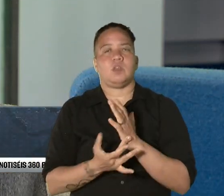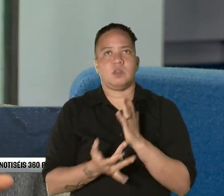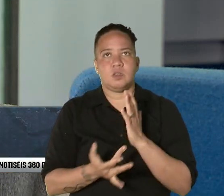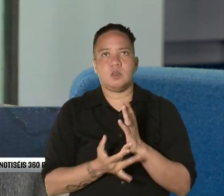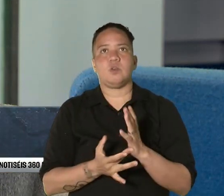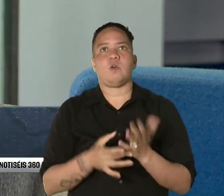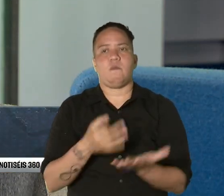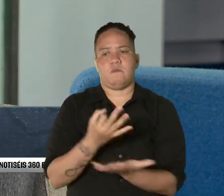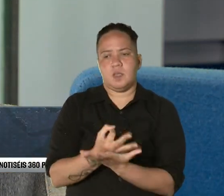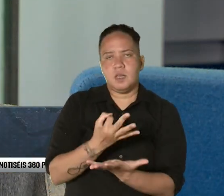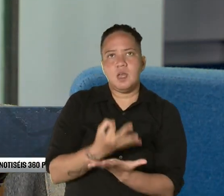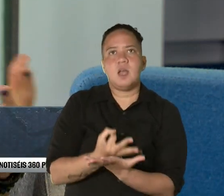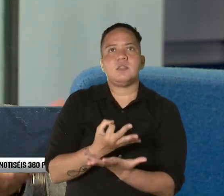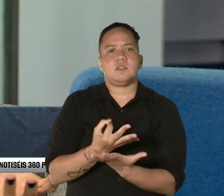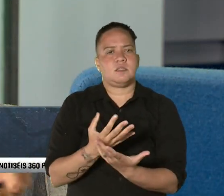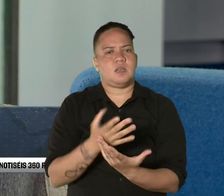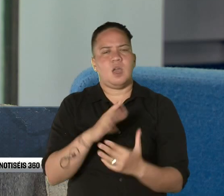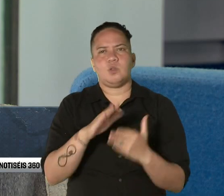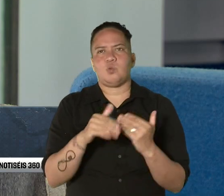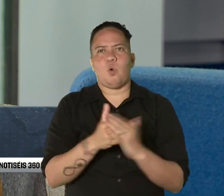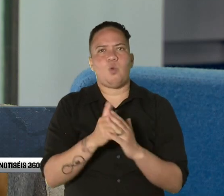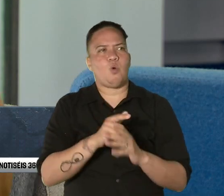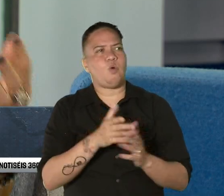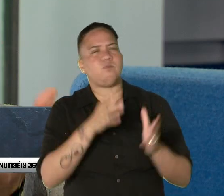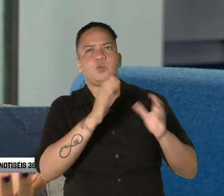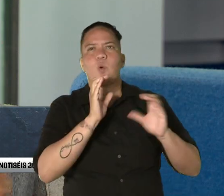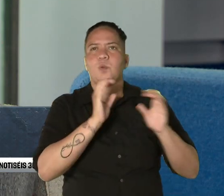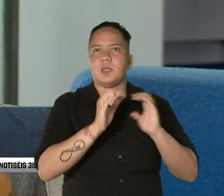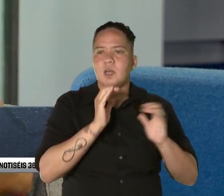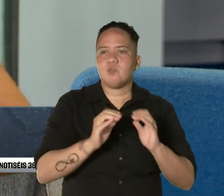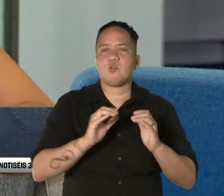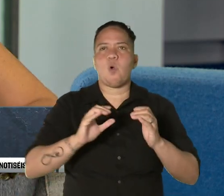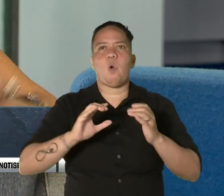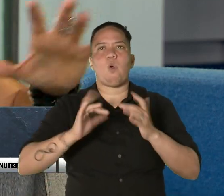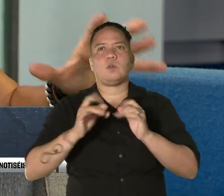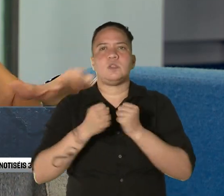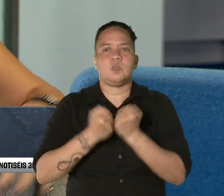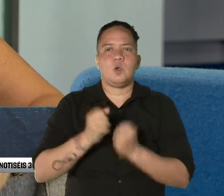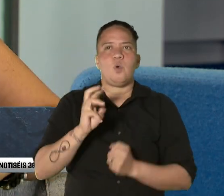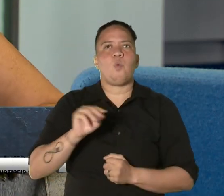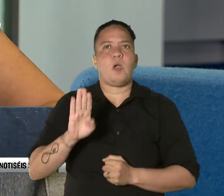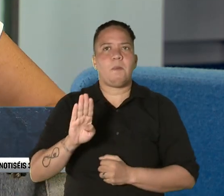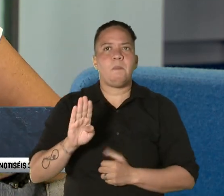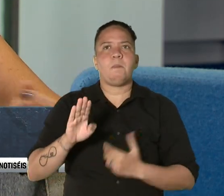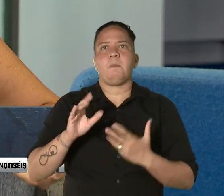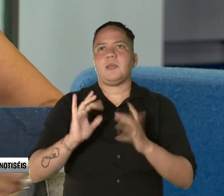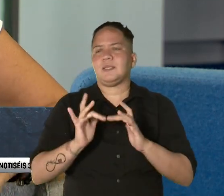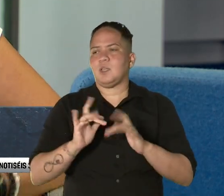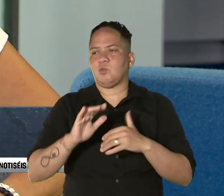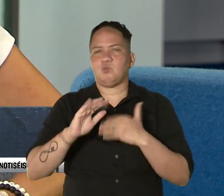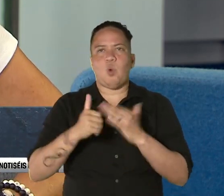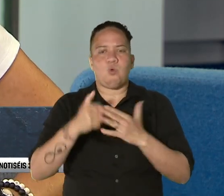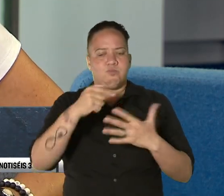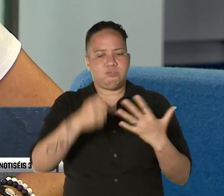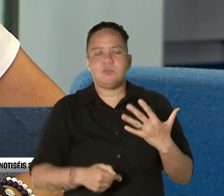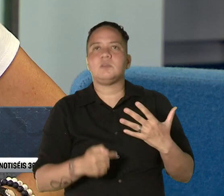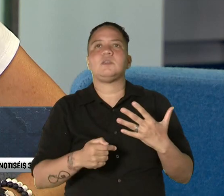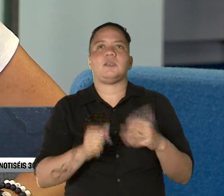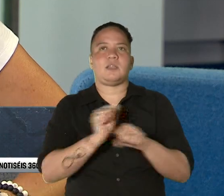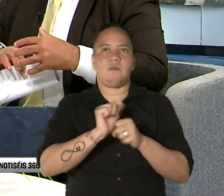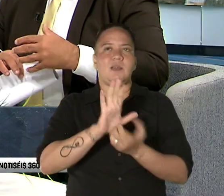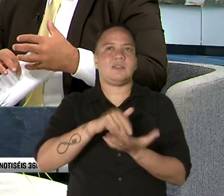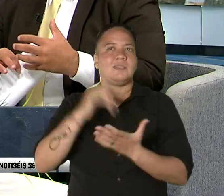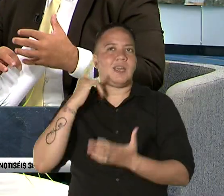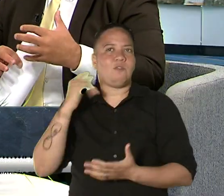finanzas está ya todo lo que tiene que ver con comunicaciones de redes sociales el Website todas esas esos detalles se trabajan desde nuestra sede